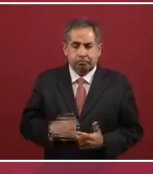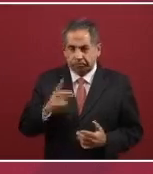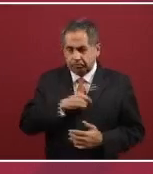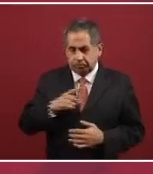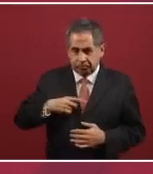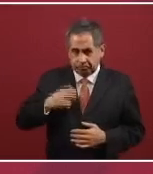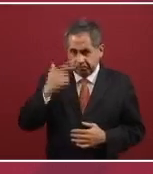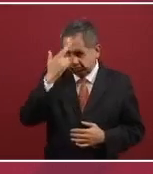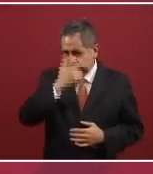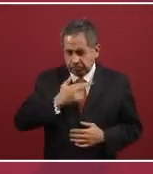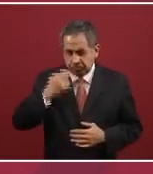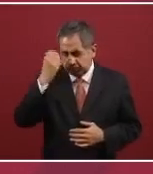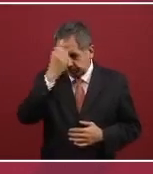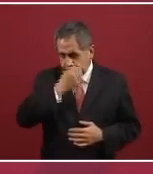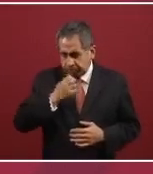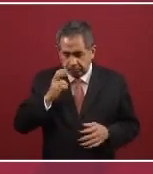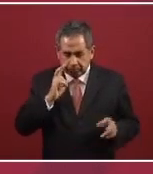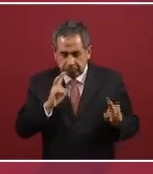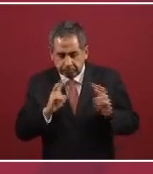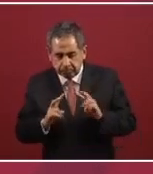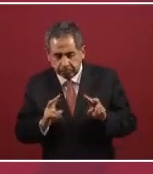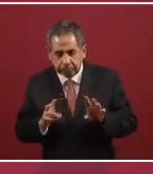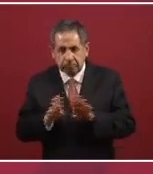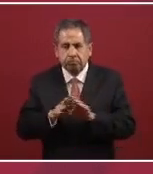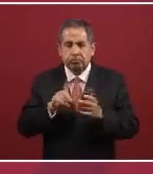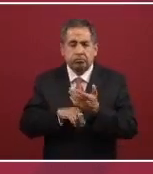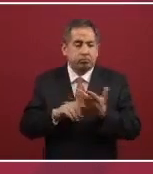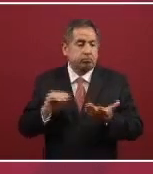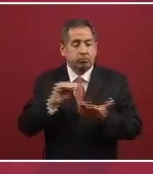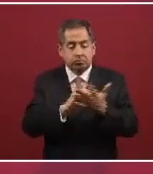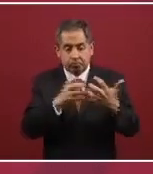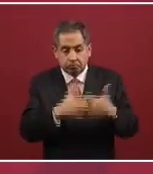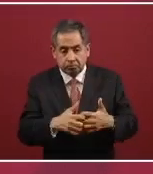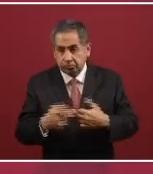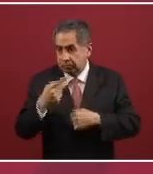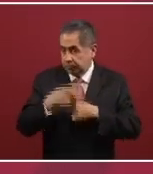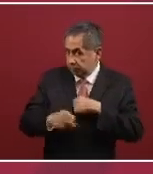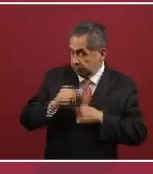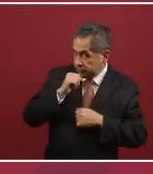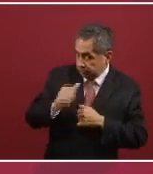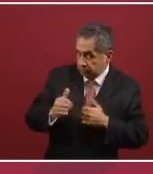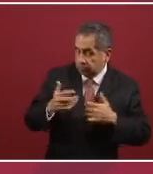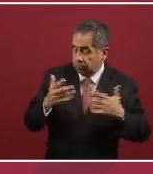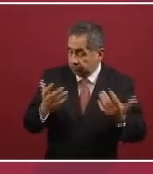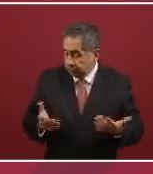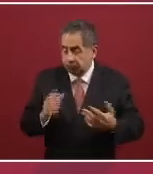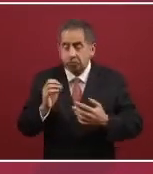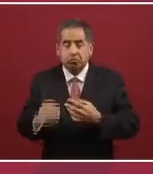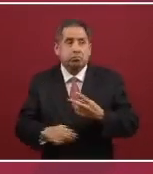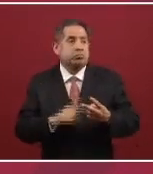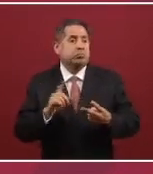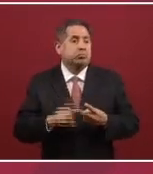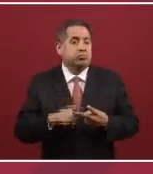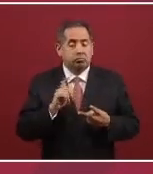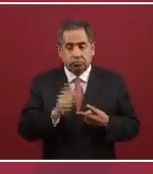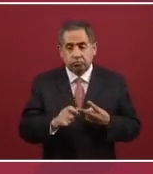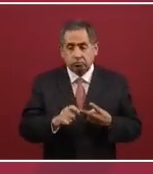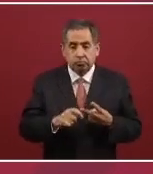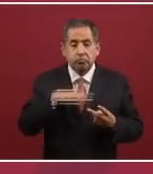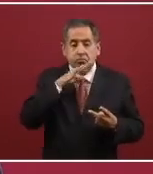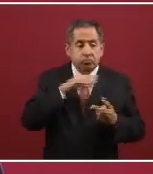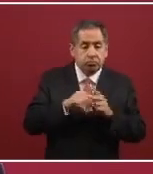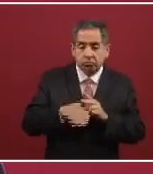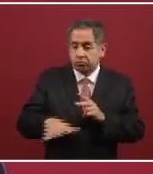revisar si se pone una planta y no hay riesgos, si realmente no se